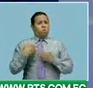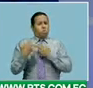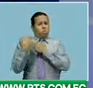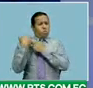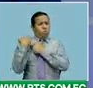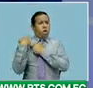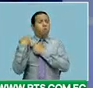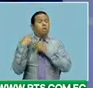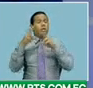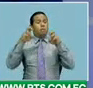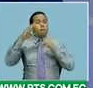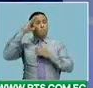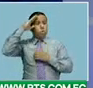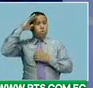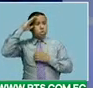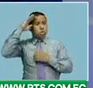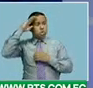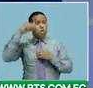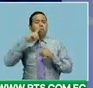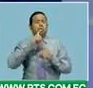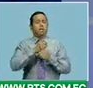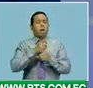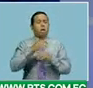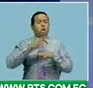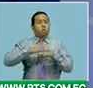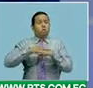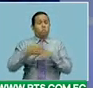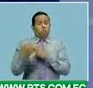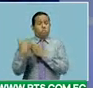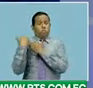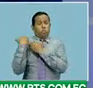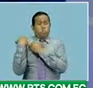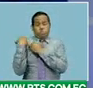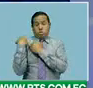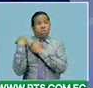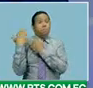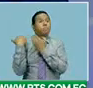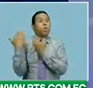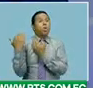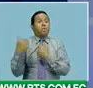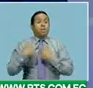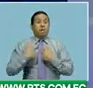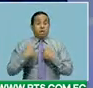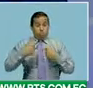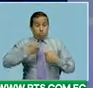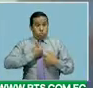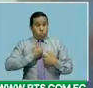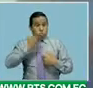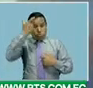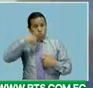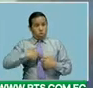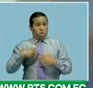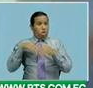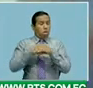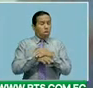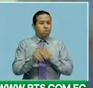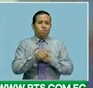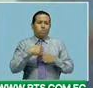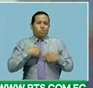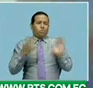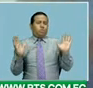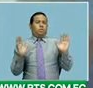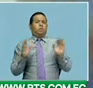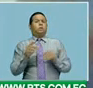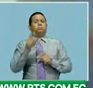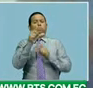paro y aclaró que ella es responsable política y no operativa de aquella institución. juicio político por incumplimiento de sus